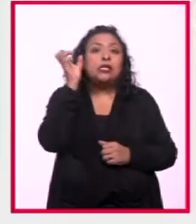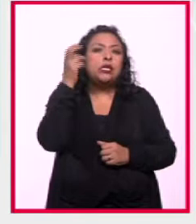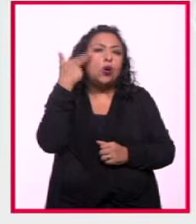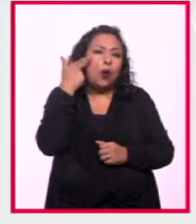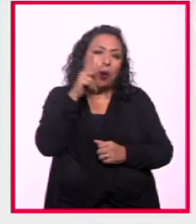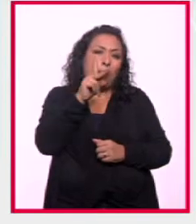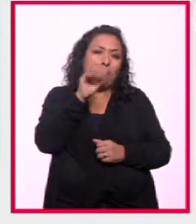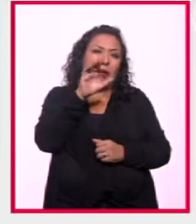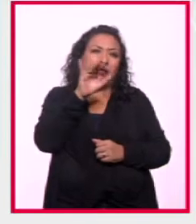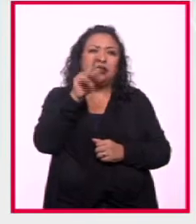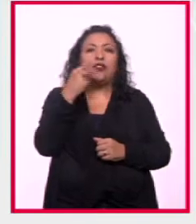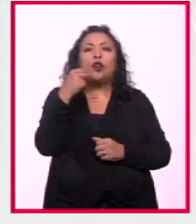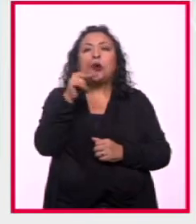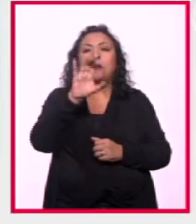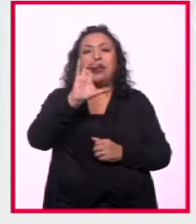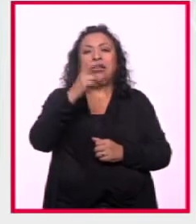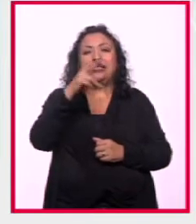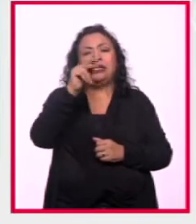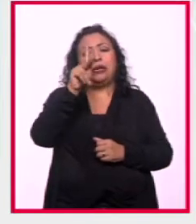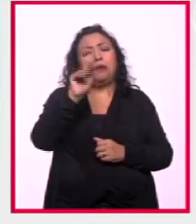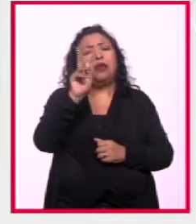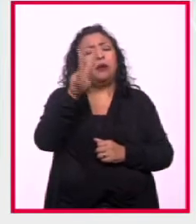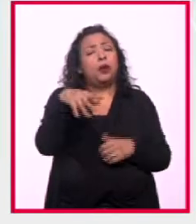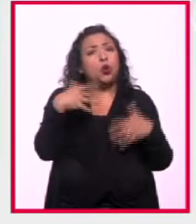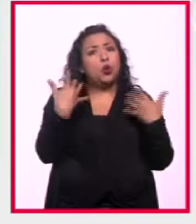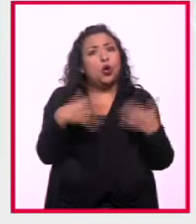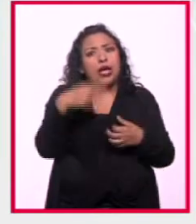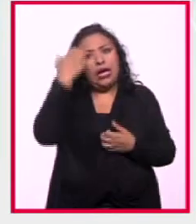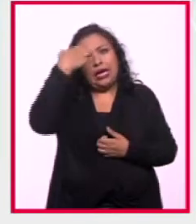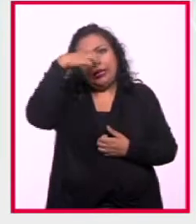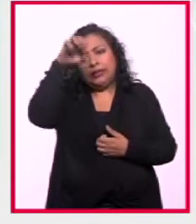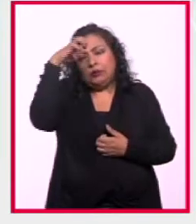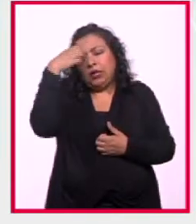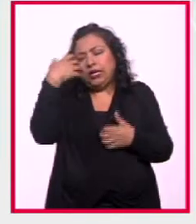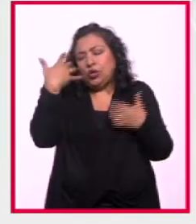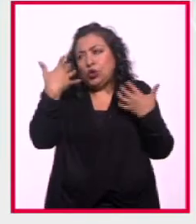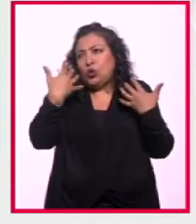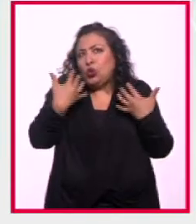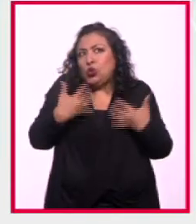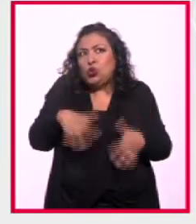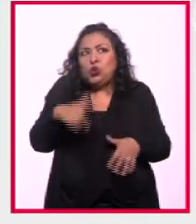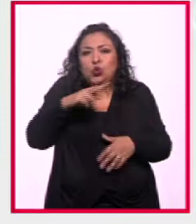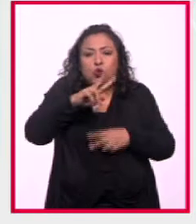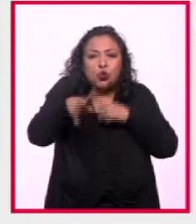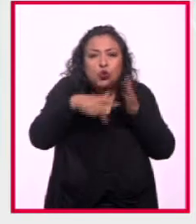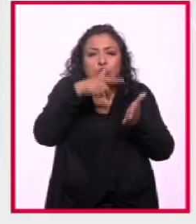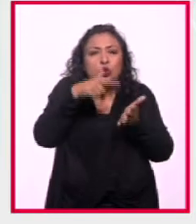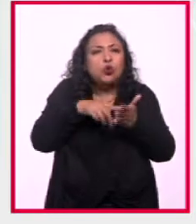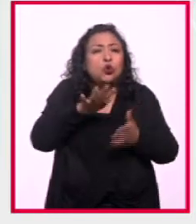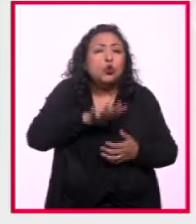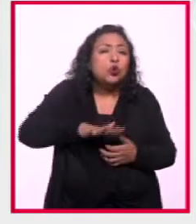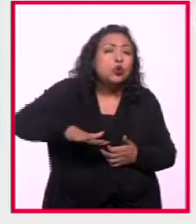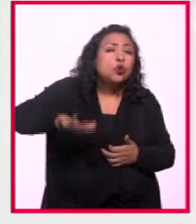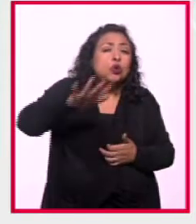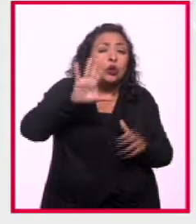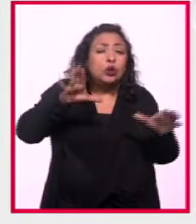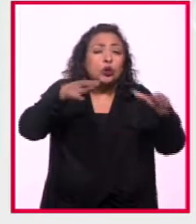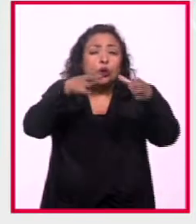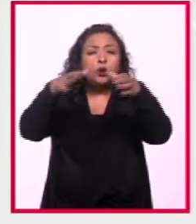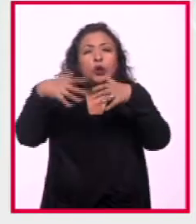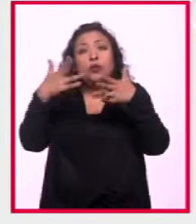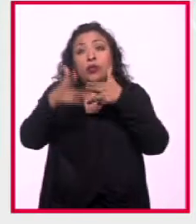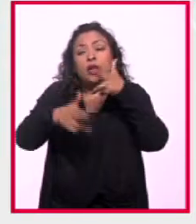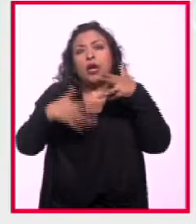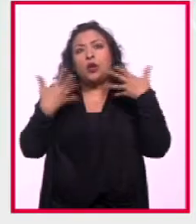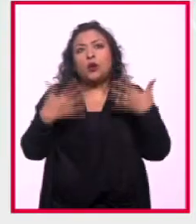es una gran gran experiencia acercarse a esta zona por su paisaje por sus comunidades entre